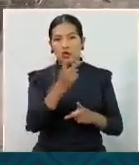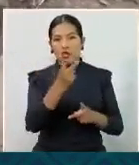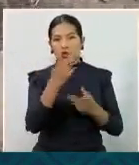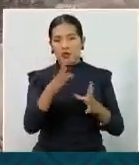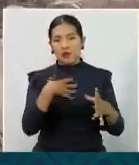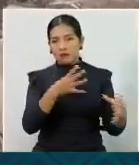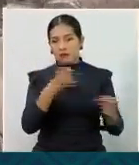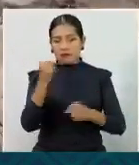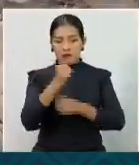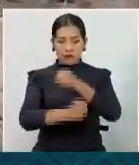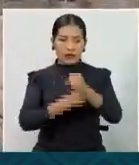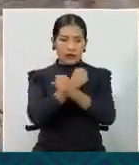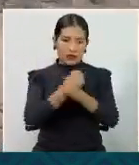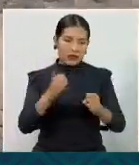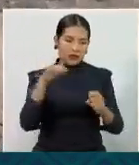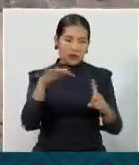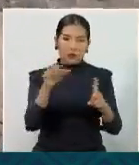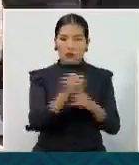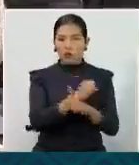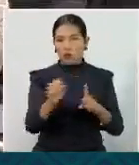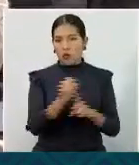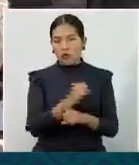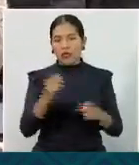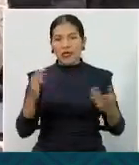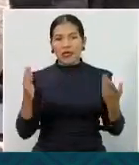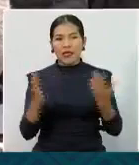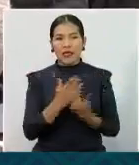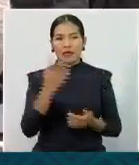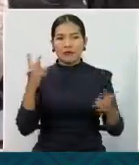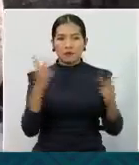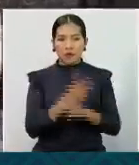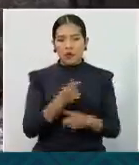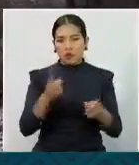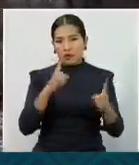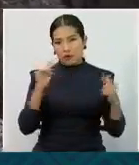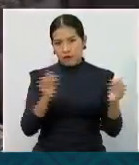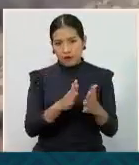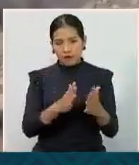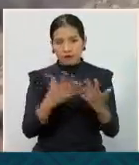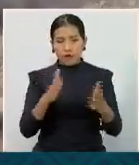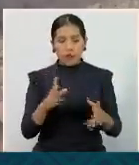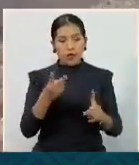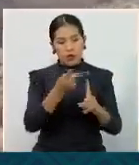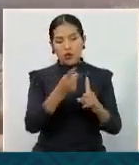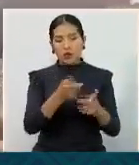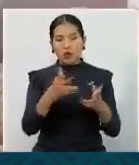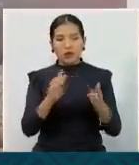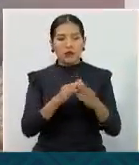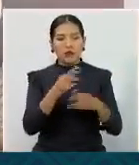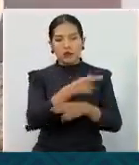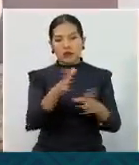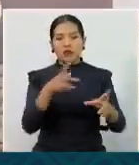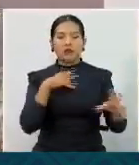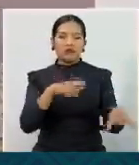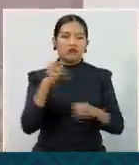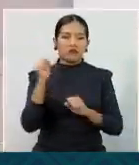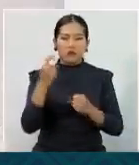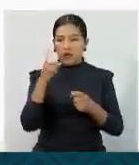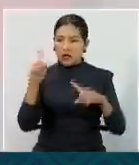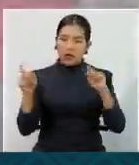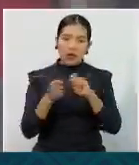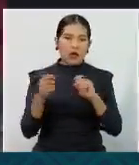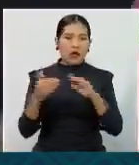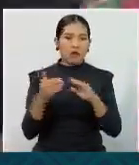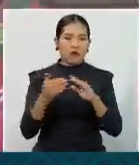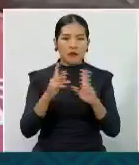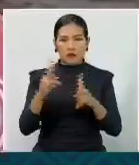con cuerdas y lesiones e intento de linchamiento tras los enfrentamientos. Al parecer, eran avasalladores que amenazaban a los vecinos.